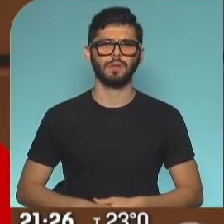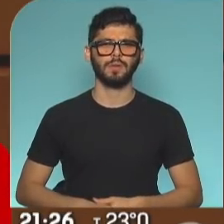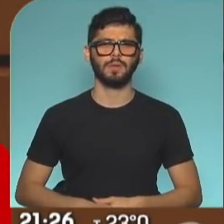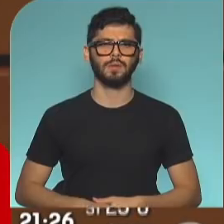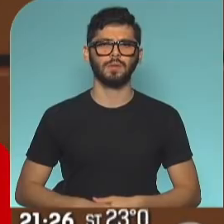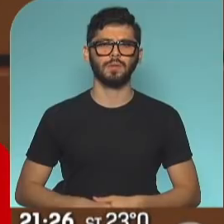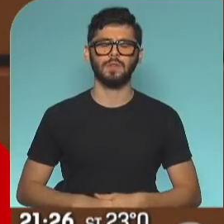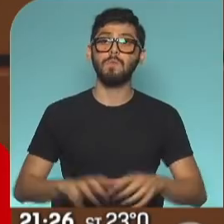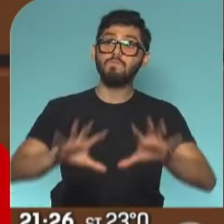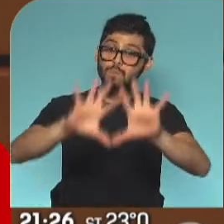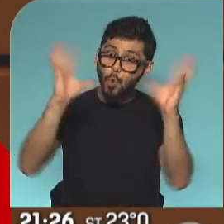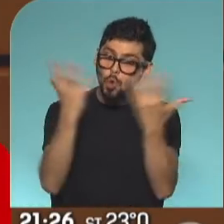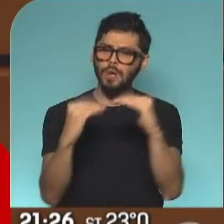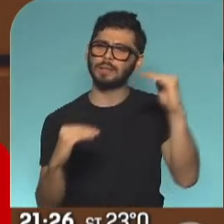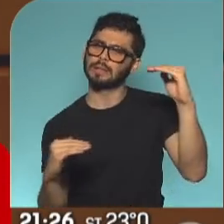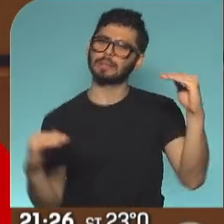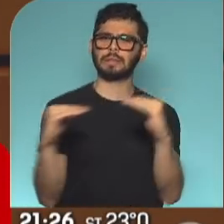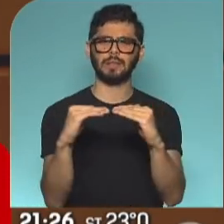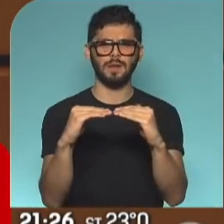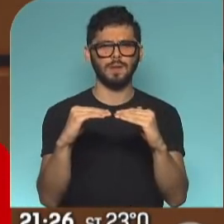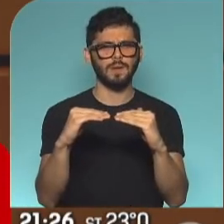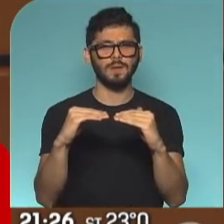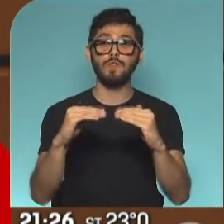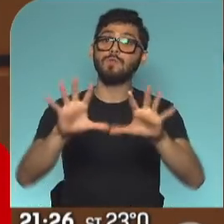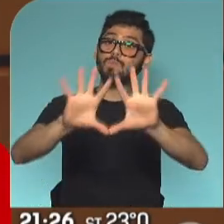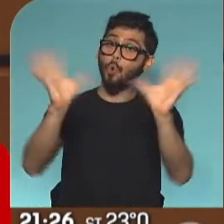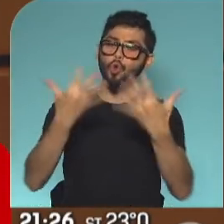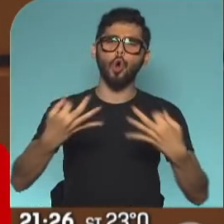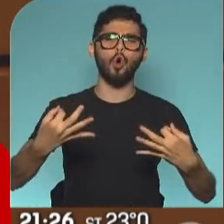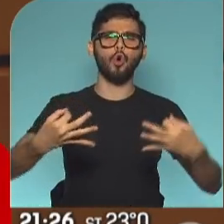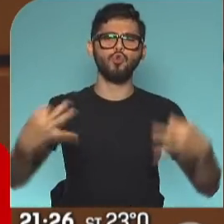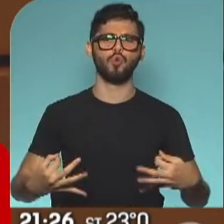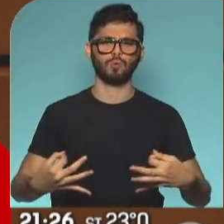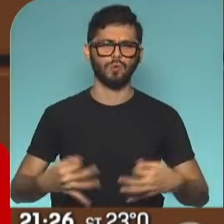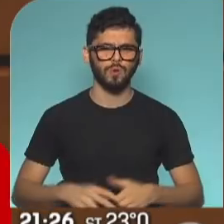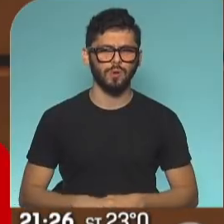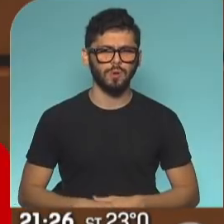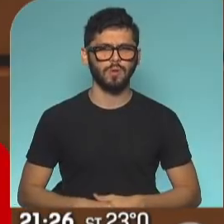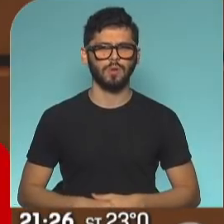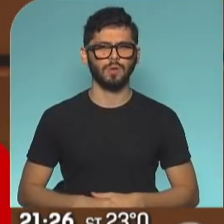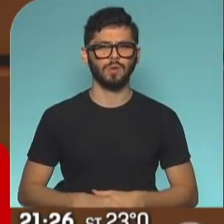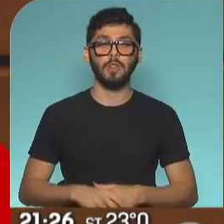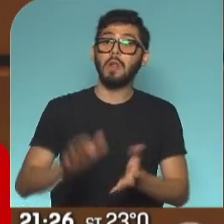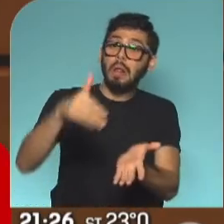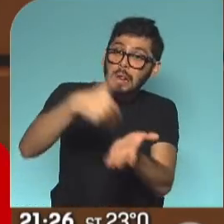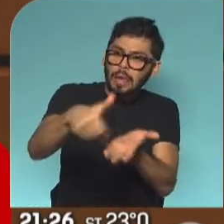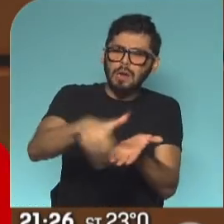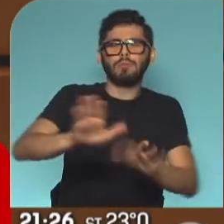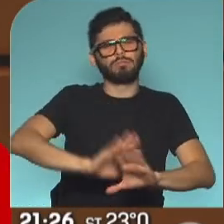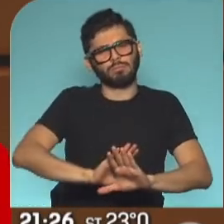para hacerlo más igual, para hacerlo más justo, para terminar con las